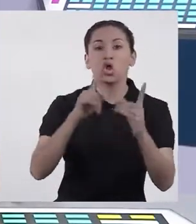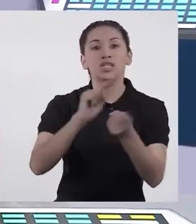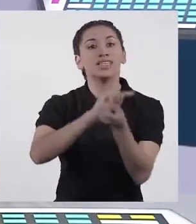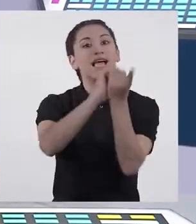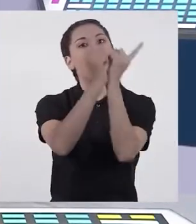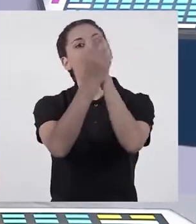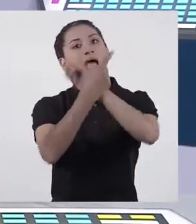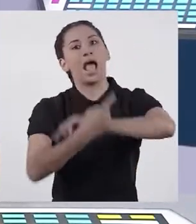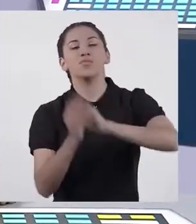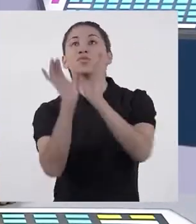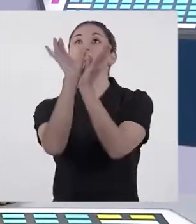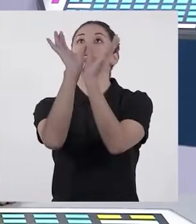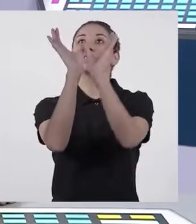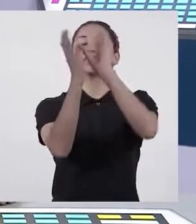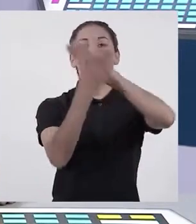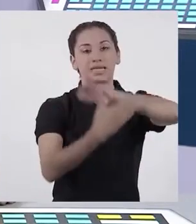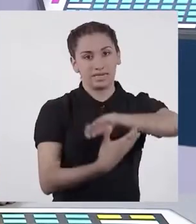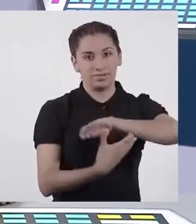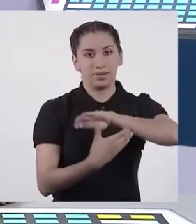cambio climático.